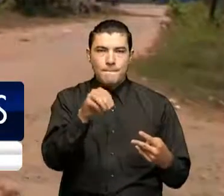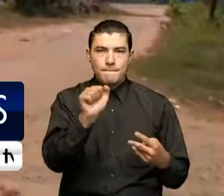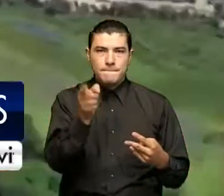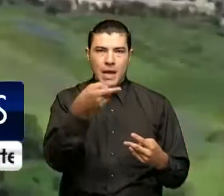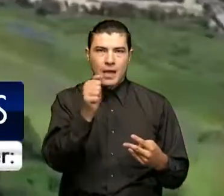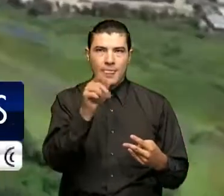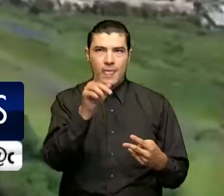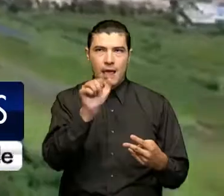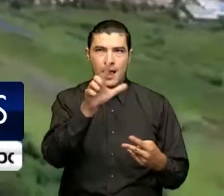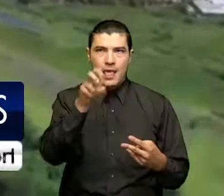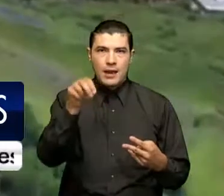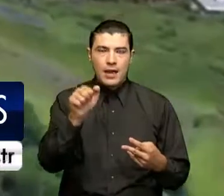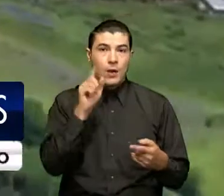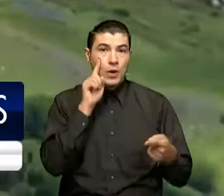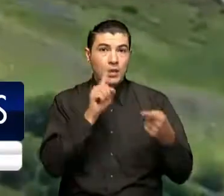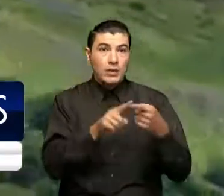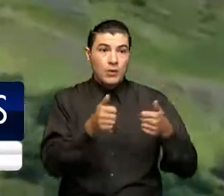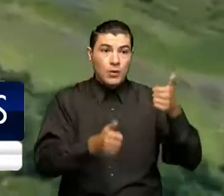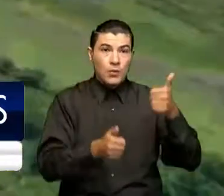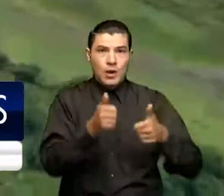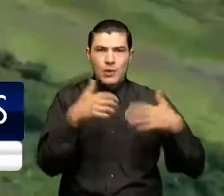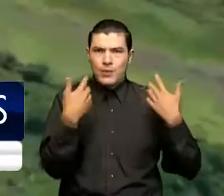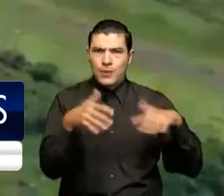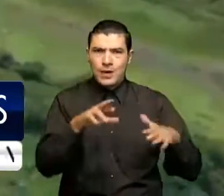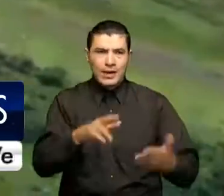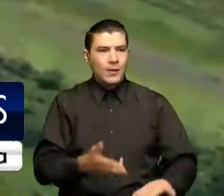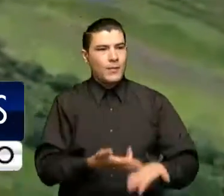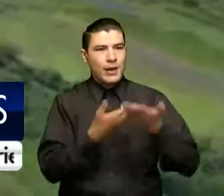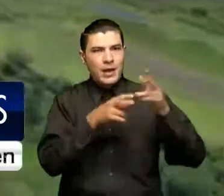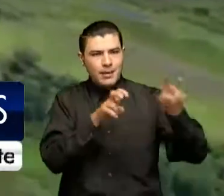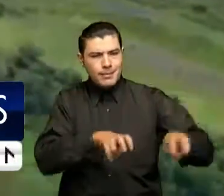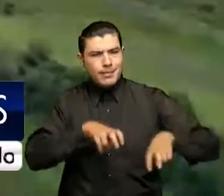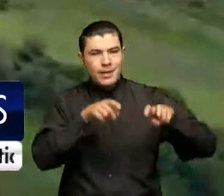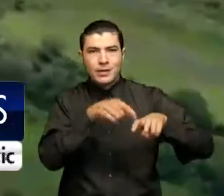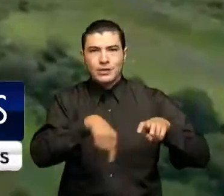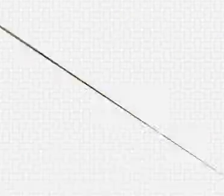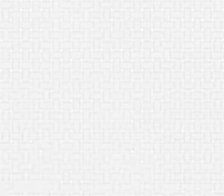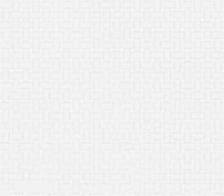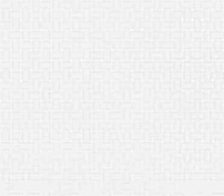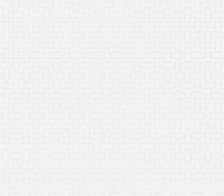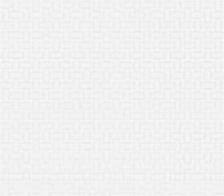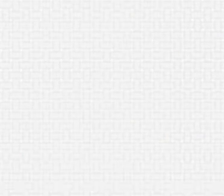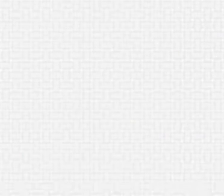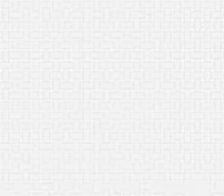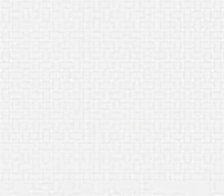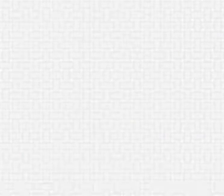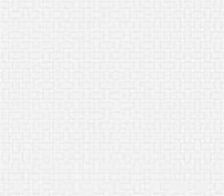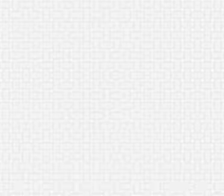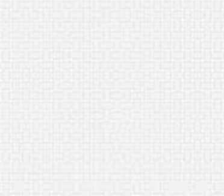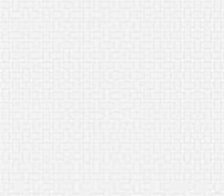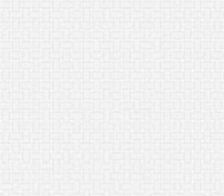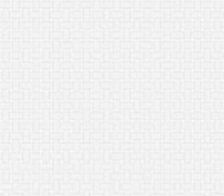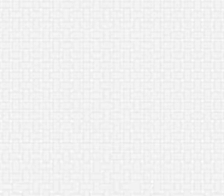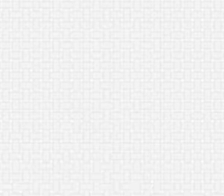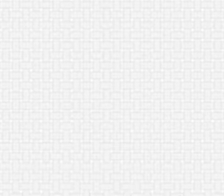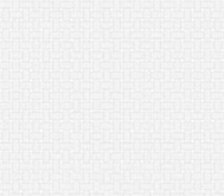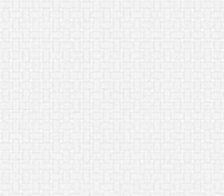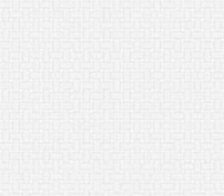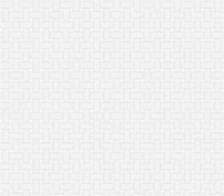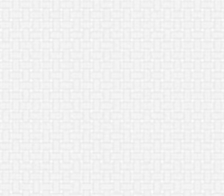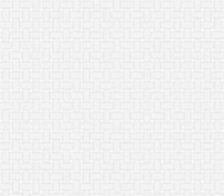y beneficiar a más de 5 mil familias que habitan la ribera del río magdalena gran maestro puntocom